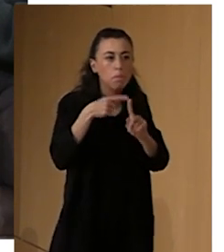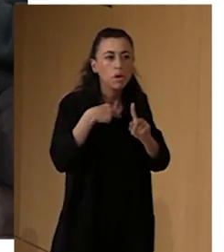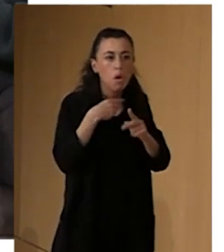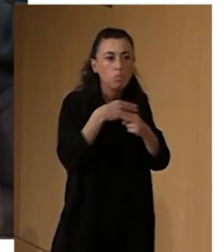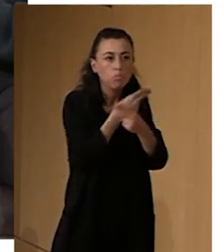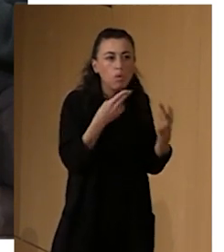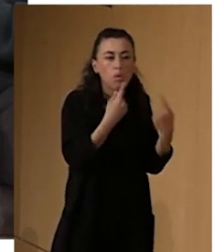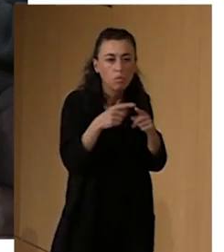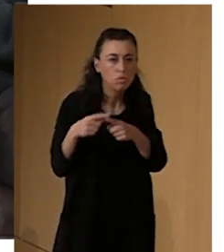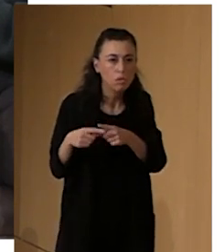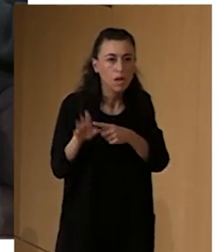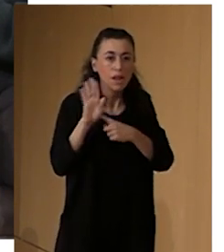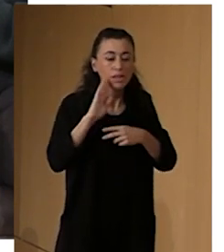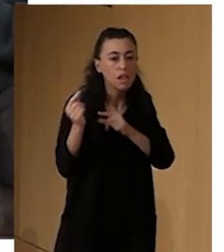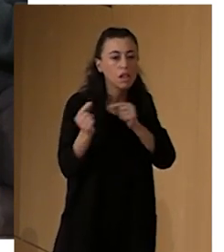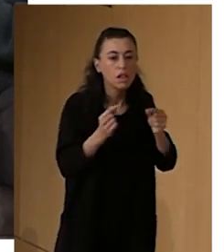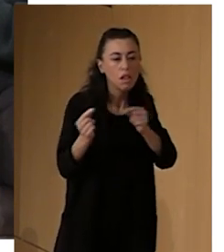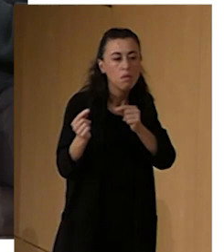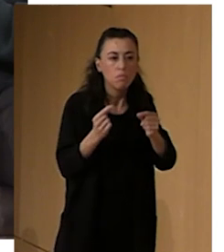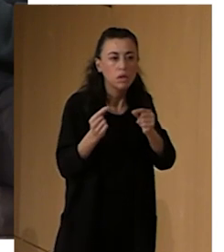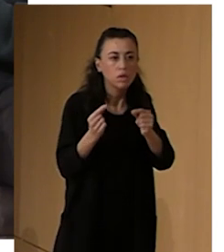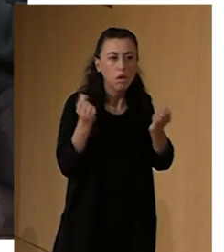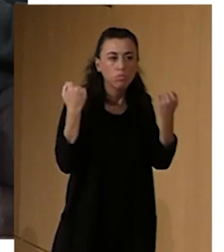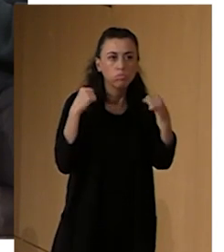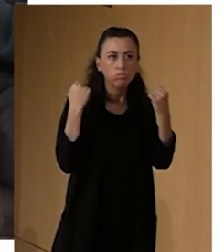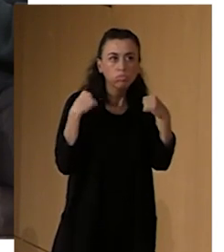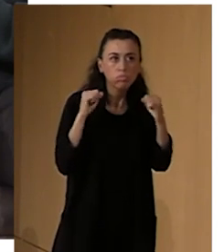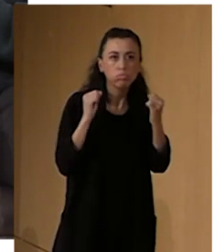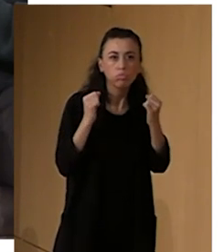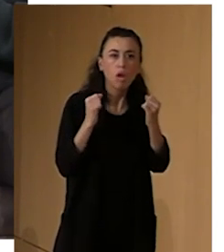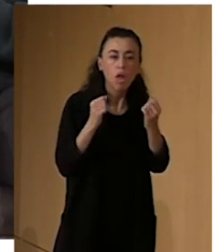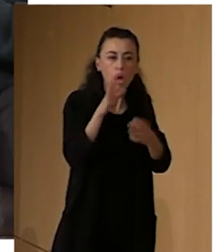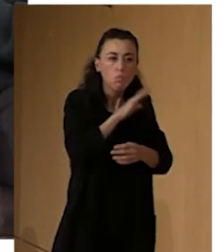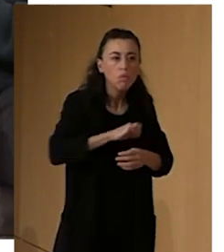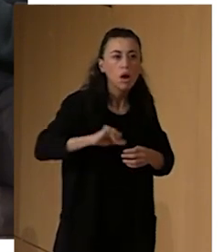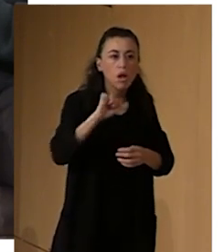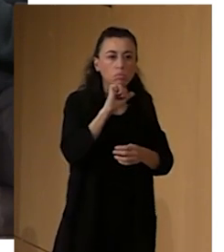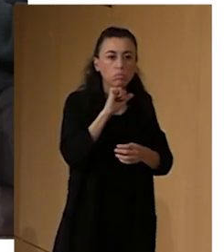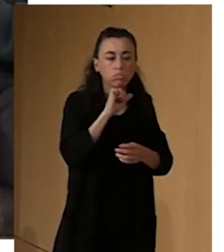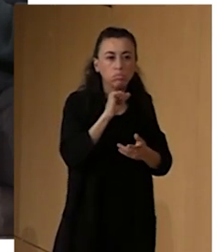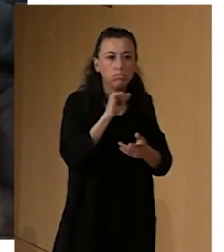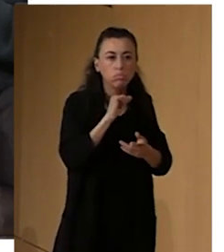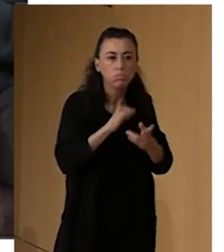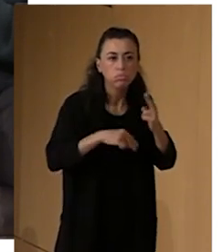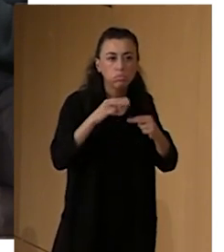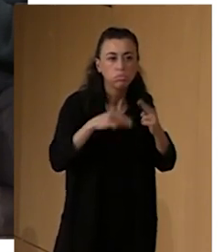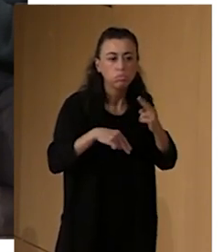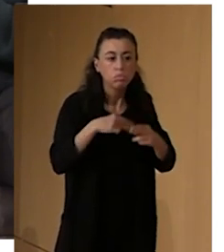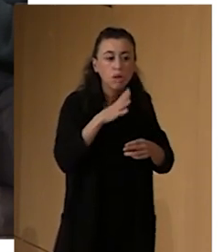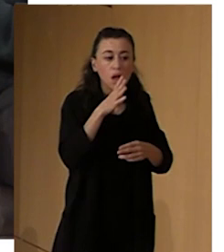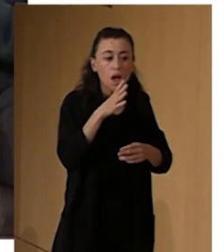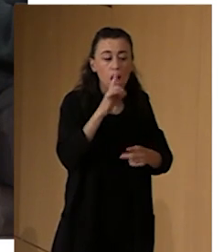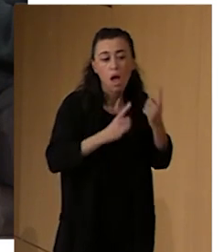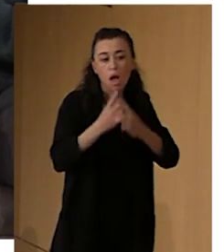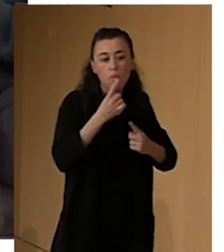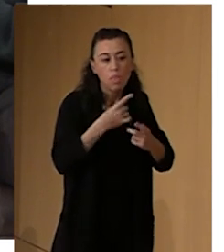debate construyen una práctica maravillosa con lo cual nosotros Gracias a cerc cultura gracias a los colectivos vulnerables o personas con